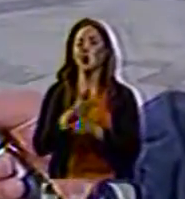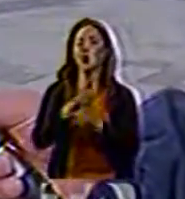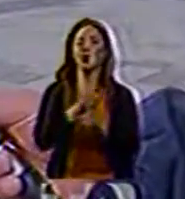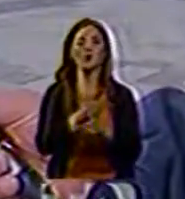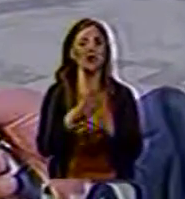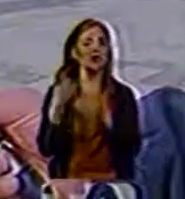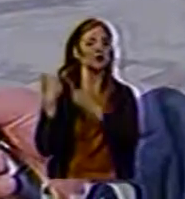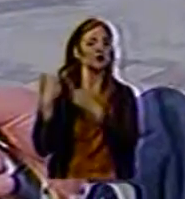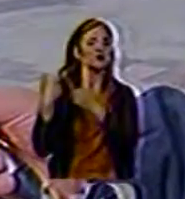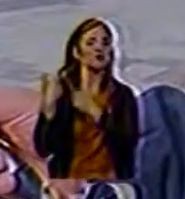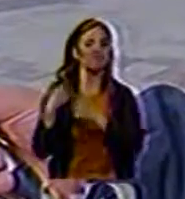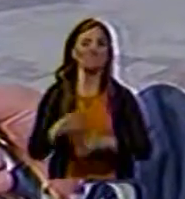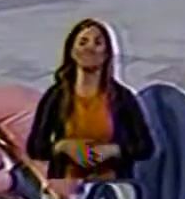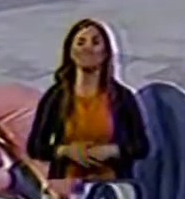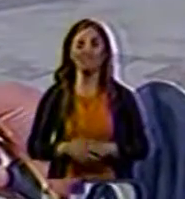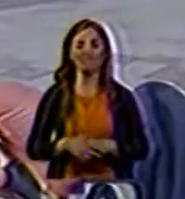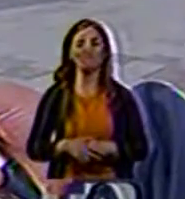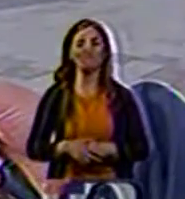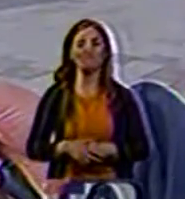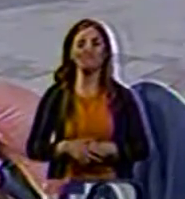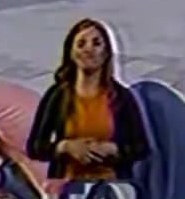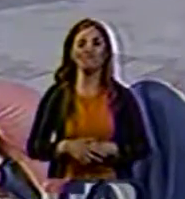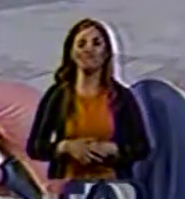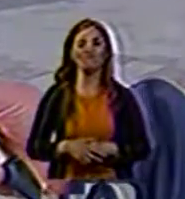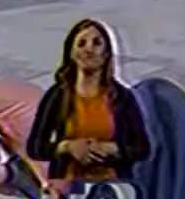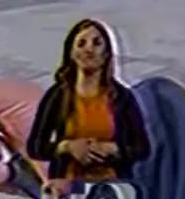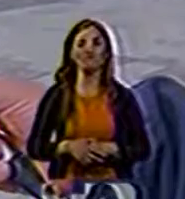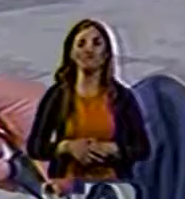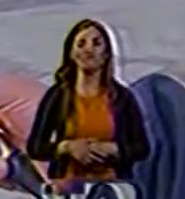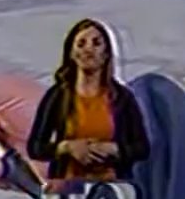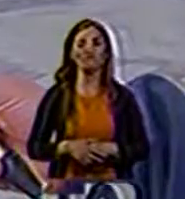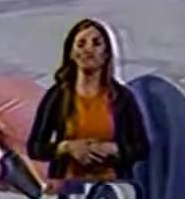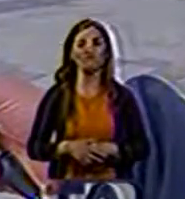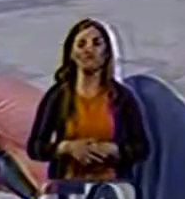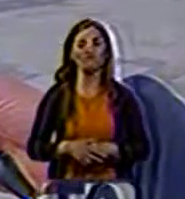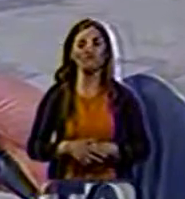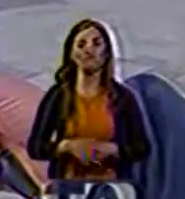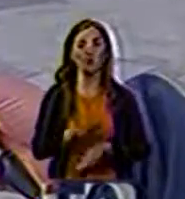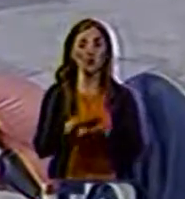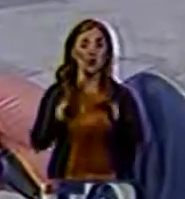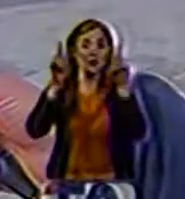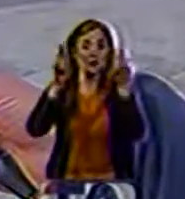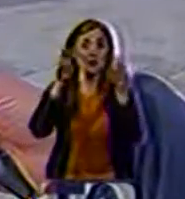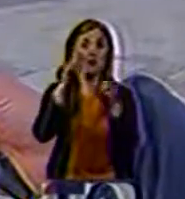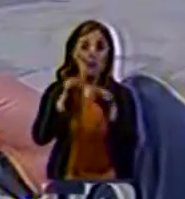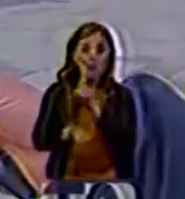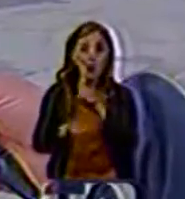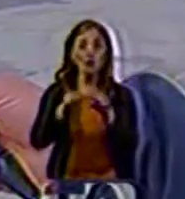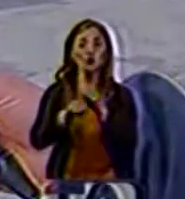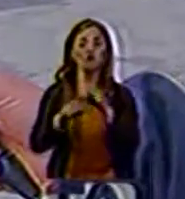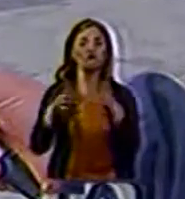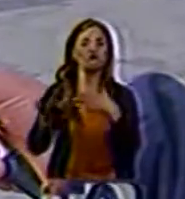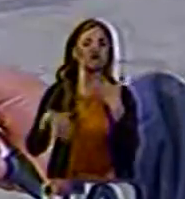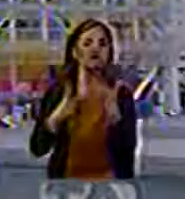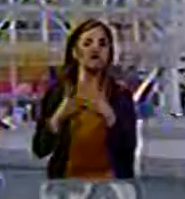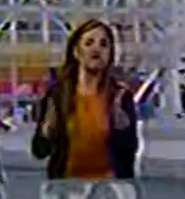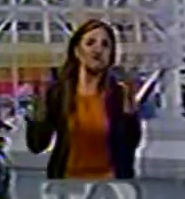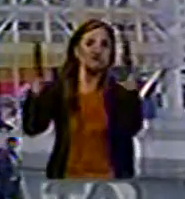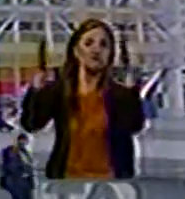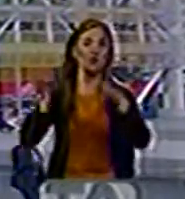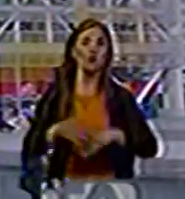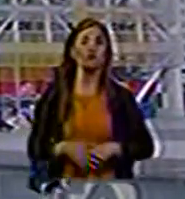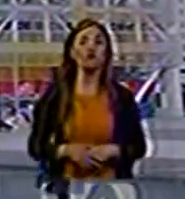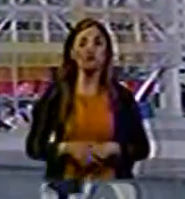precauciones y responsabilidades y tomar las debidas acciones con respecto a este daño que ha sufrido todo el edificio.